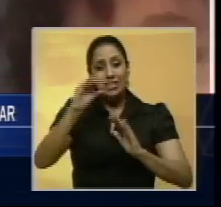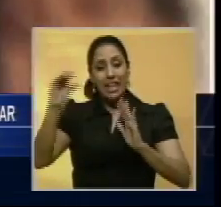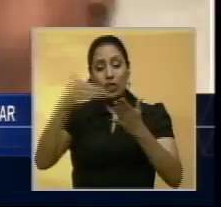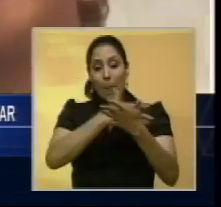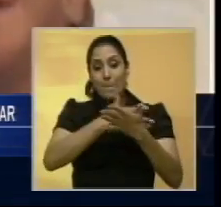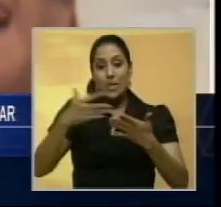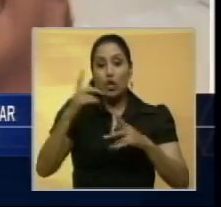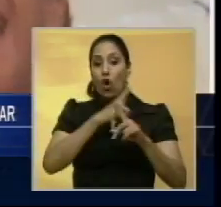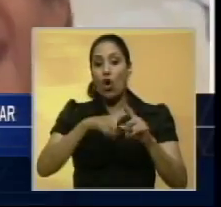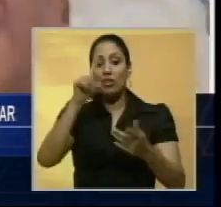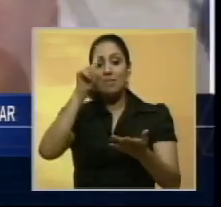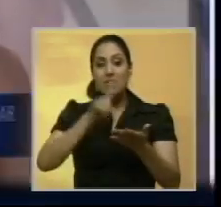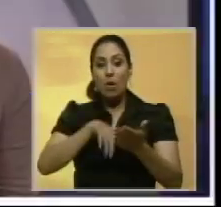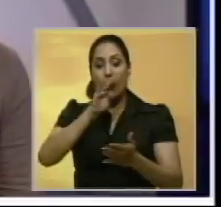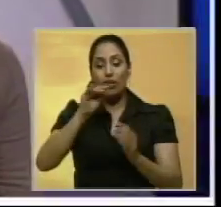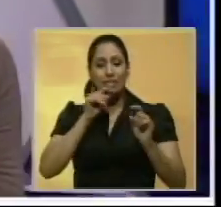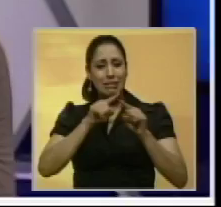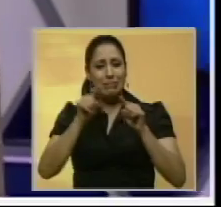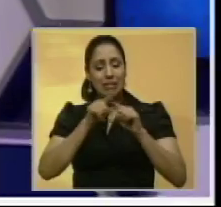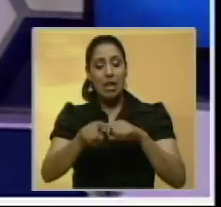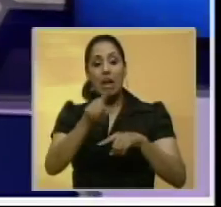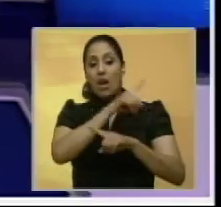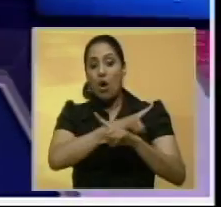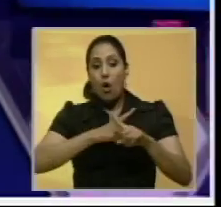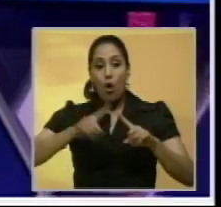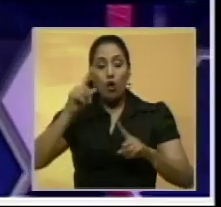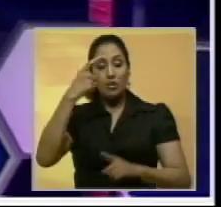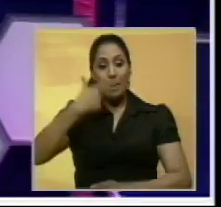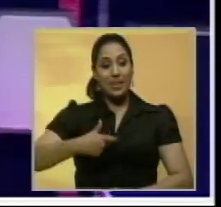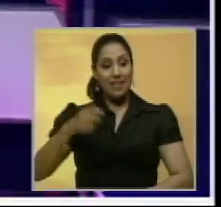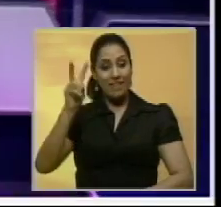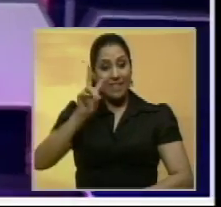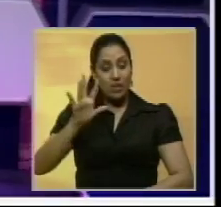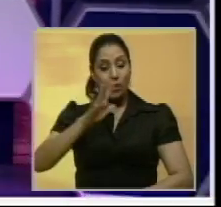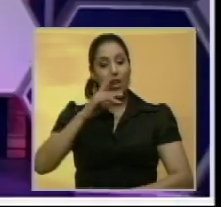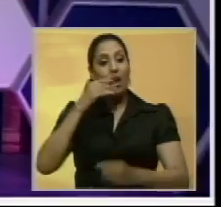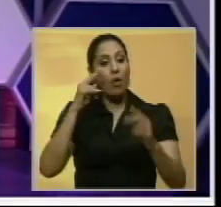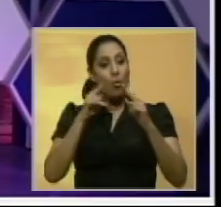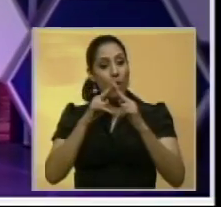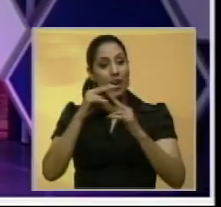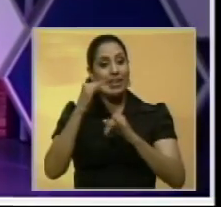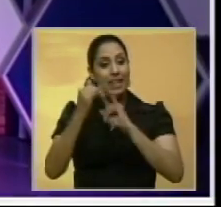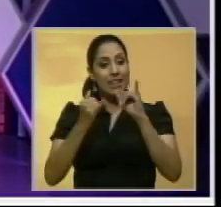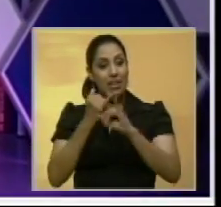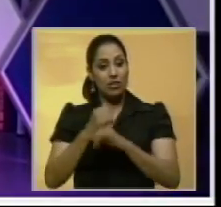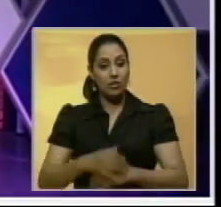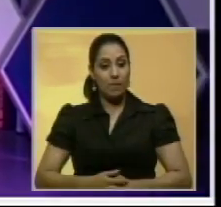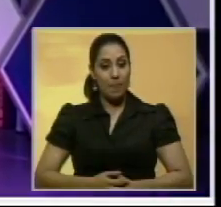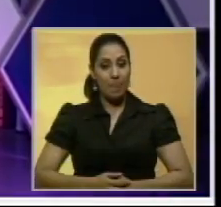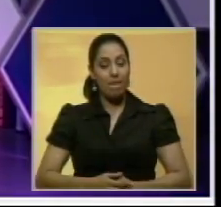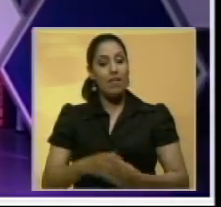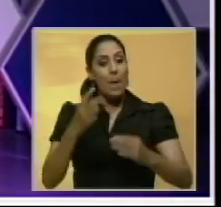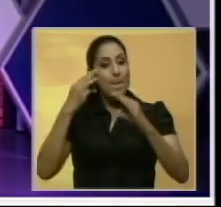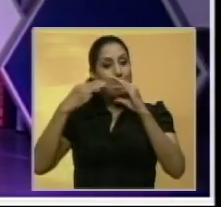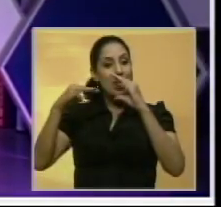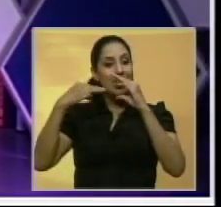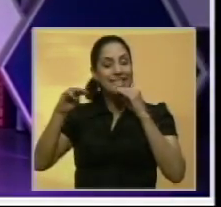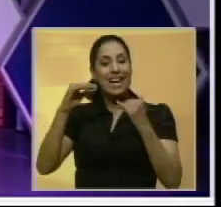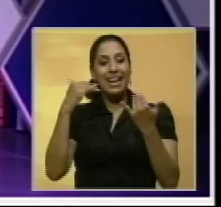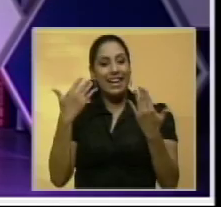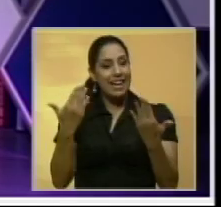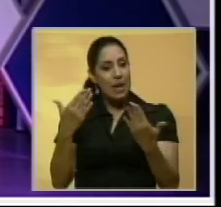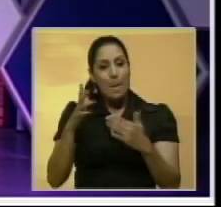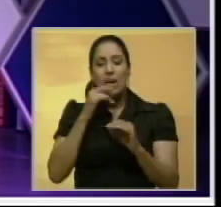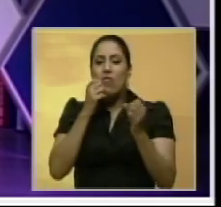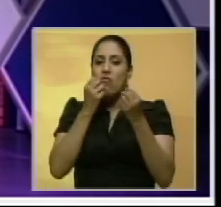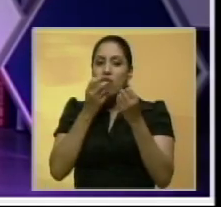y 1.400 comentarios. Seguimos con otro venezolano reconocido internacionalmente, nuestro Edgar Ramírez, quien envió un mensaje por sus redes sociales